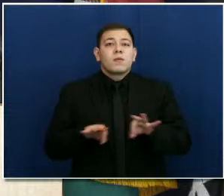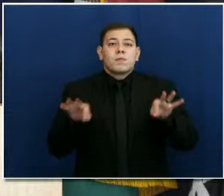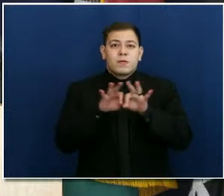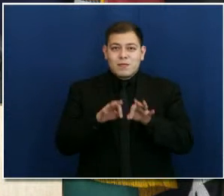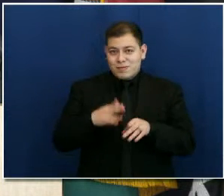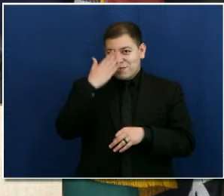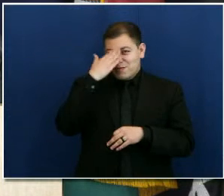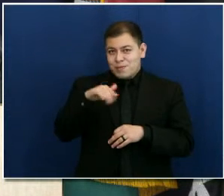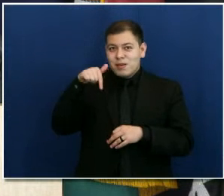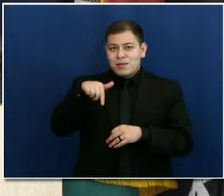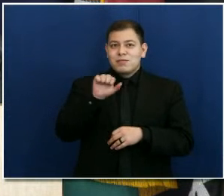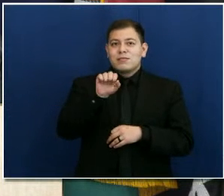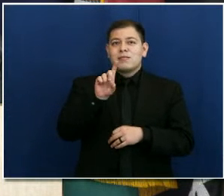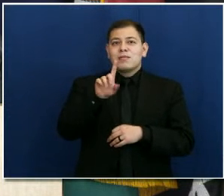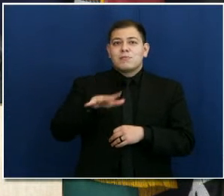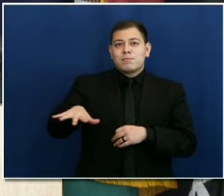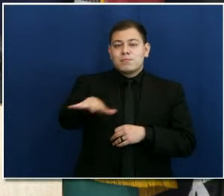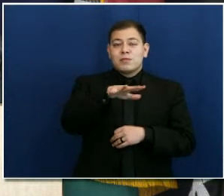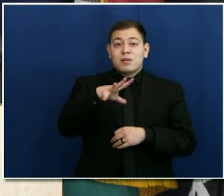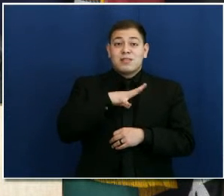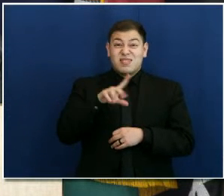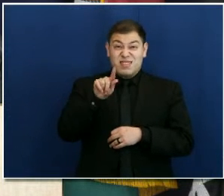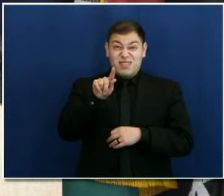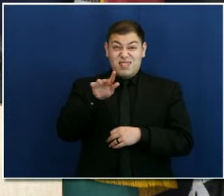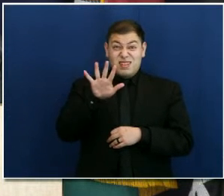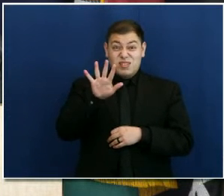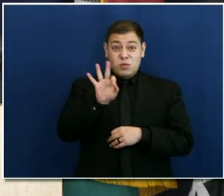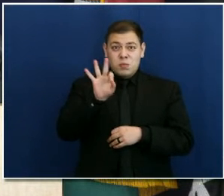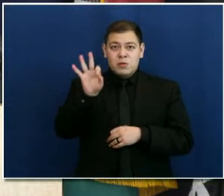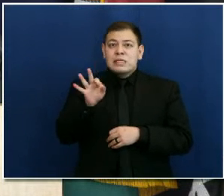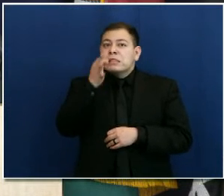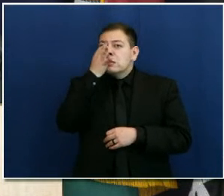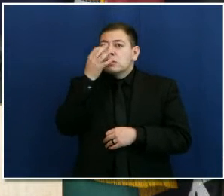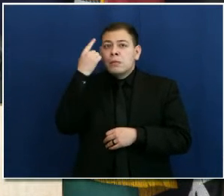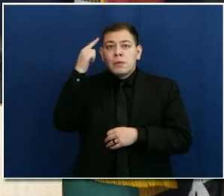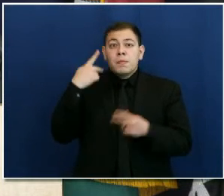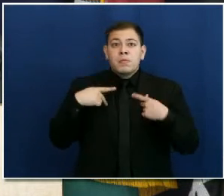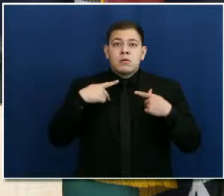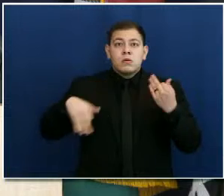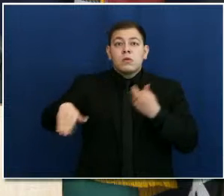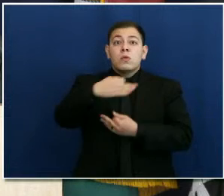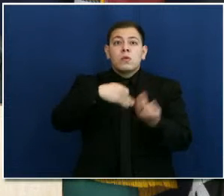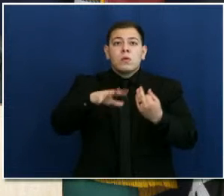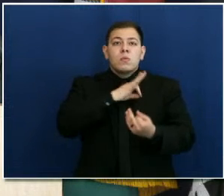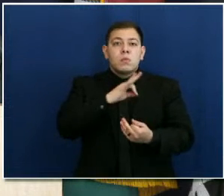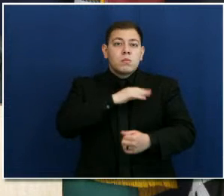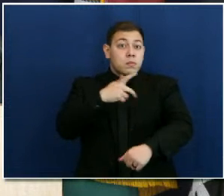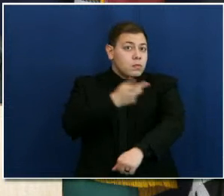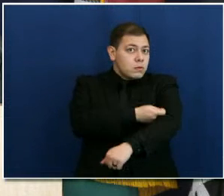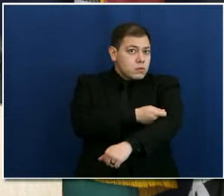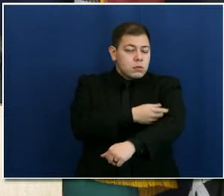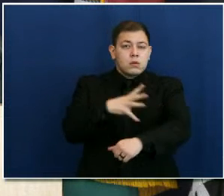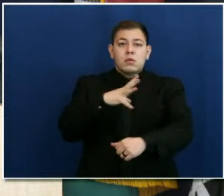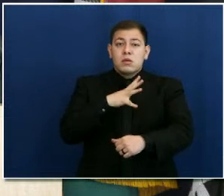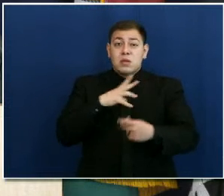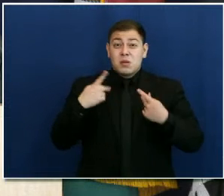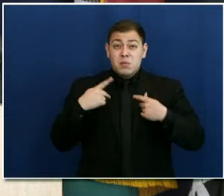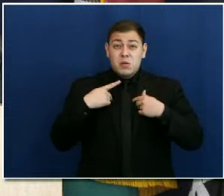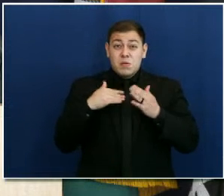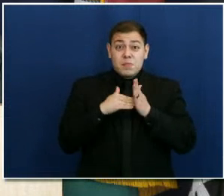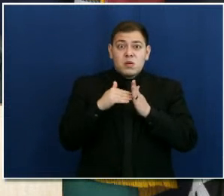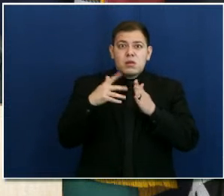residentes del condado de San Diego. Nuestro equipo ya ha administrado 3.6 millones de dosis de vacunas en contra del